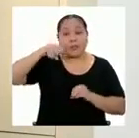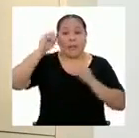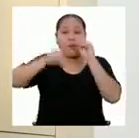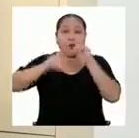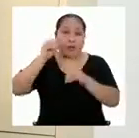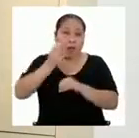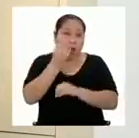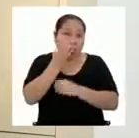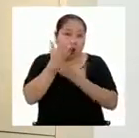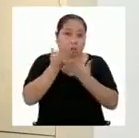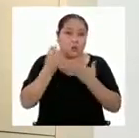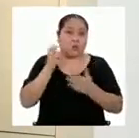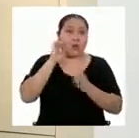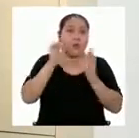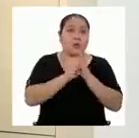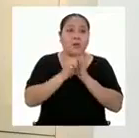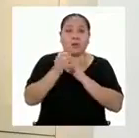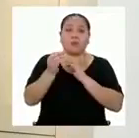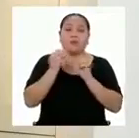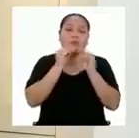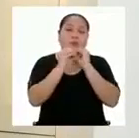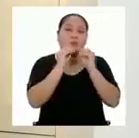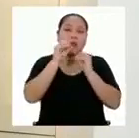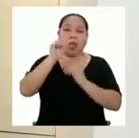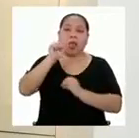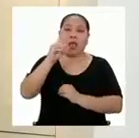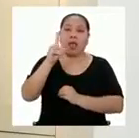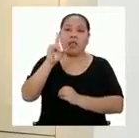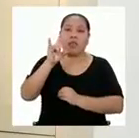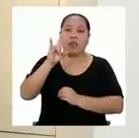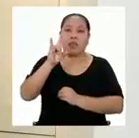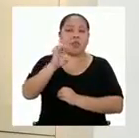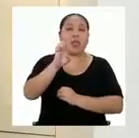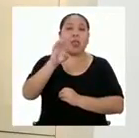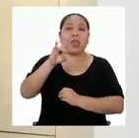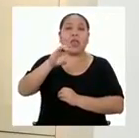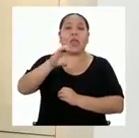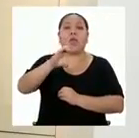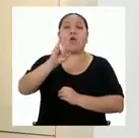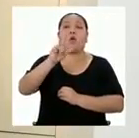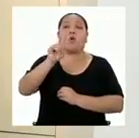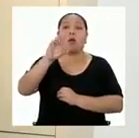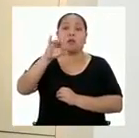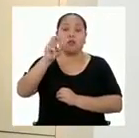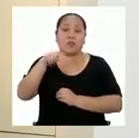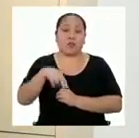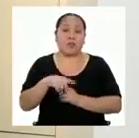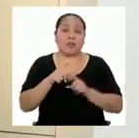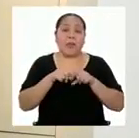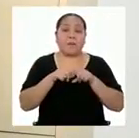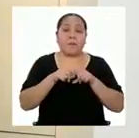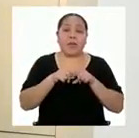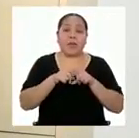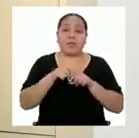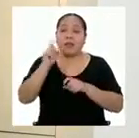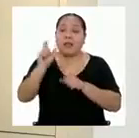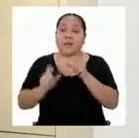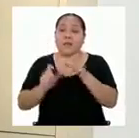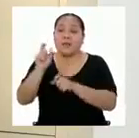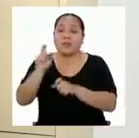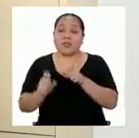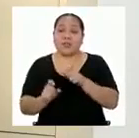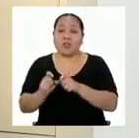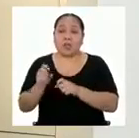En primer lugar, la adecuación. Vamos a adecuar nuestro nivel de uso del lenguaje de acuerdo con el contexto y el tipo